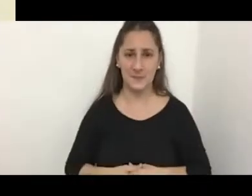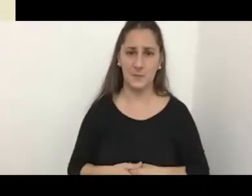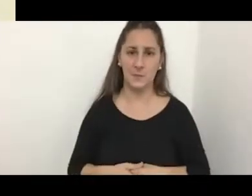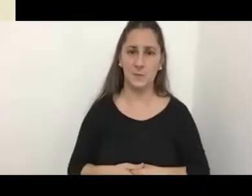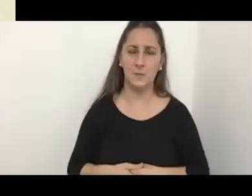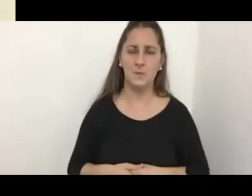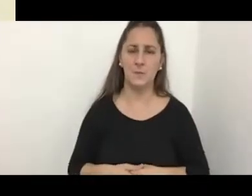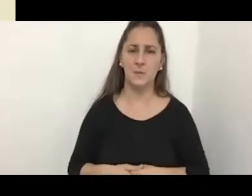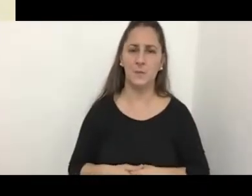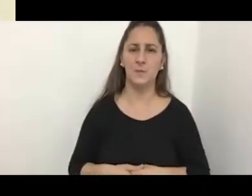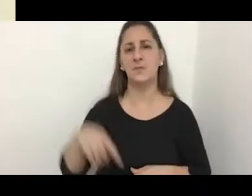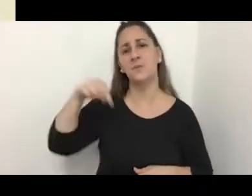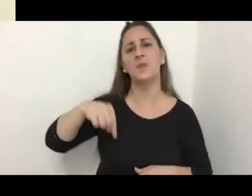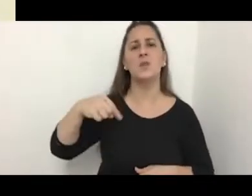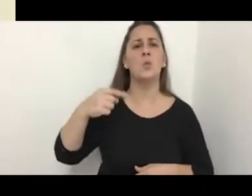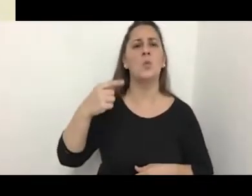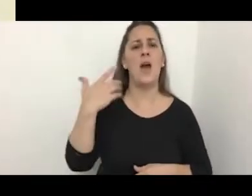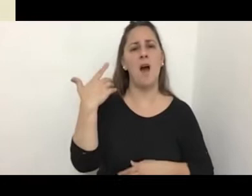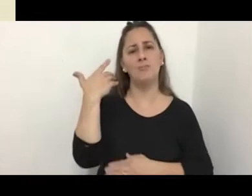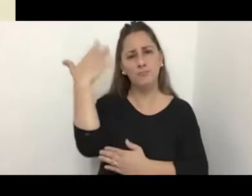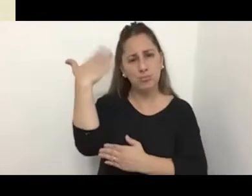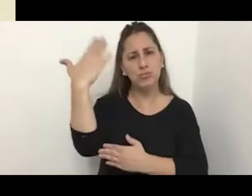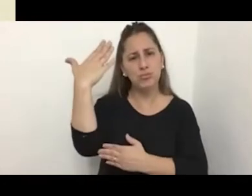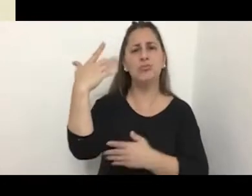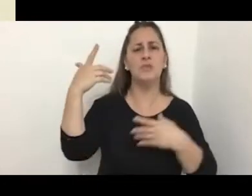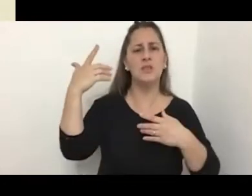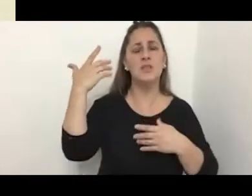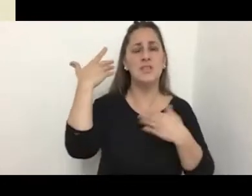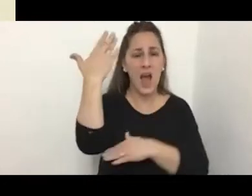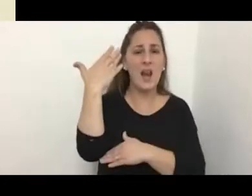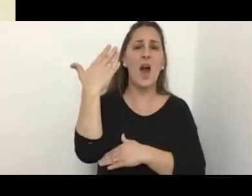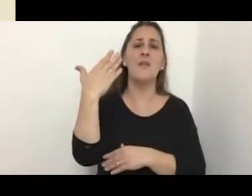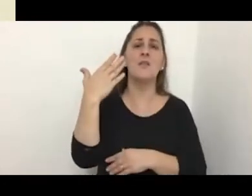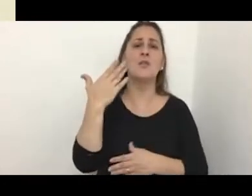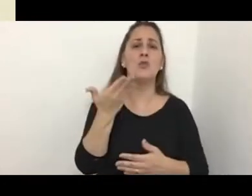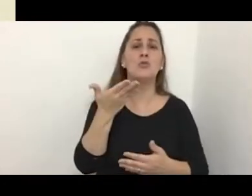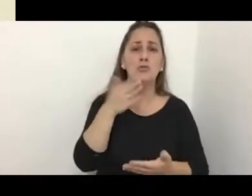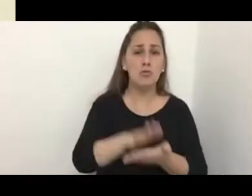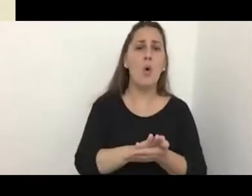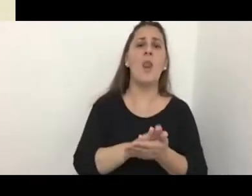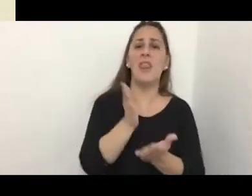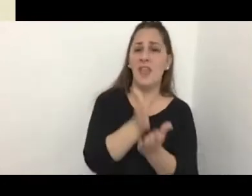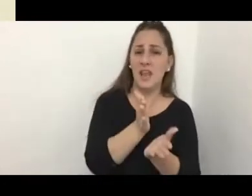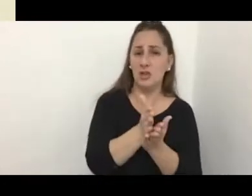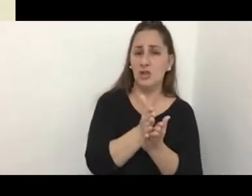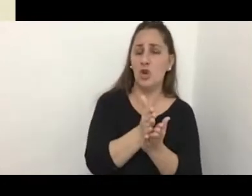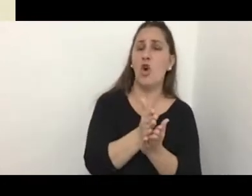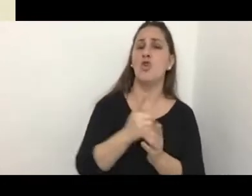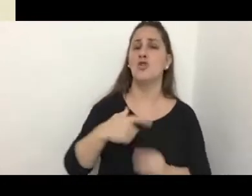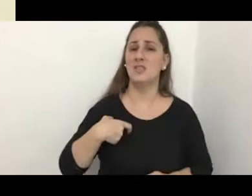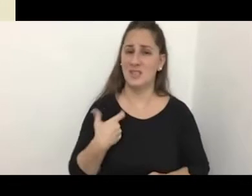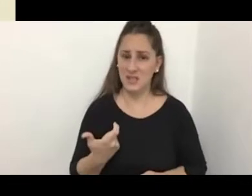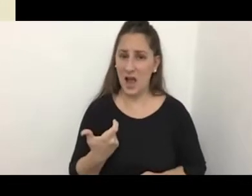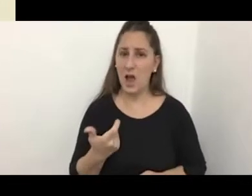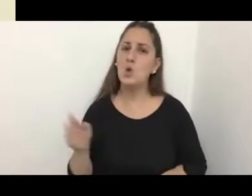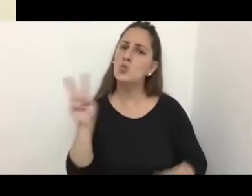un seminario, un ciclo que toca el derecho sindical y trata de tener un enfoque de